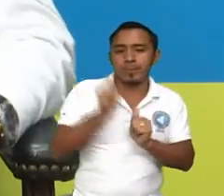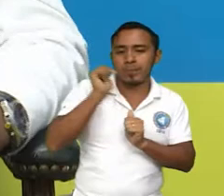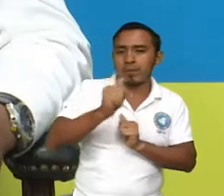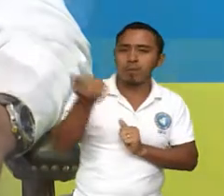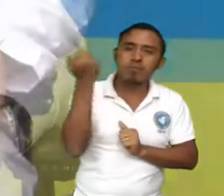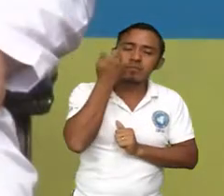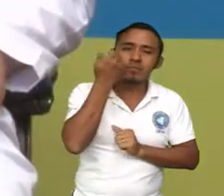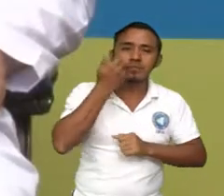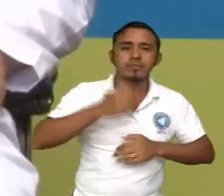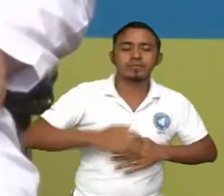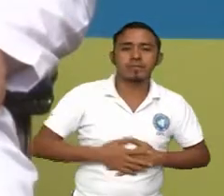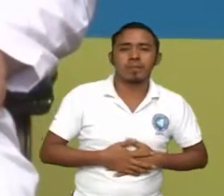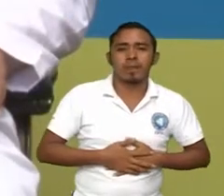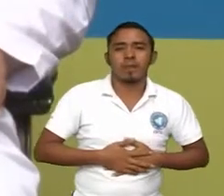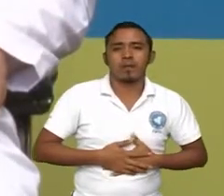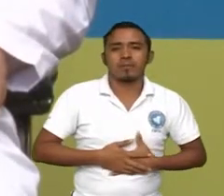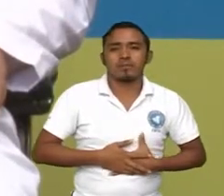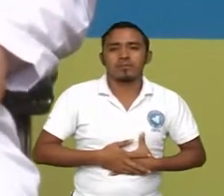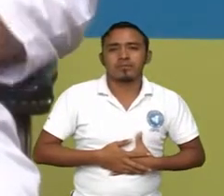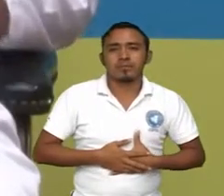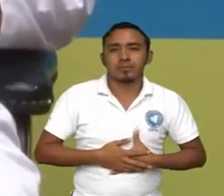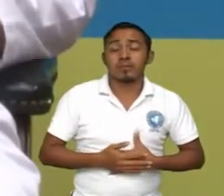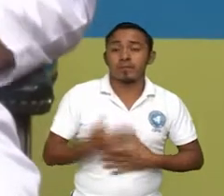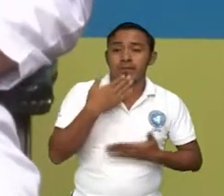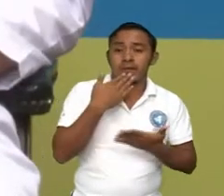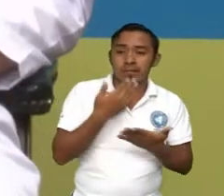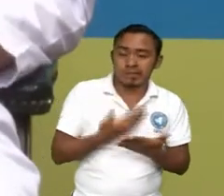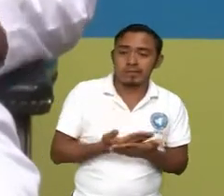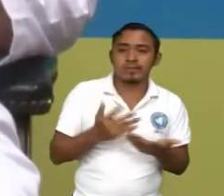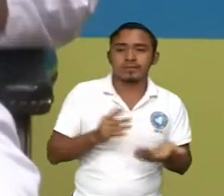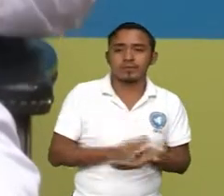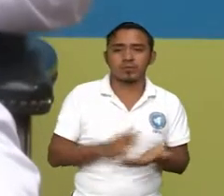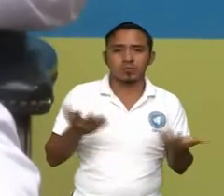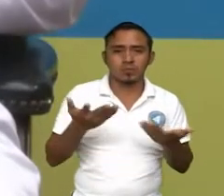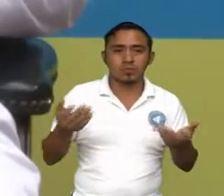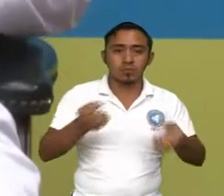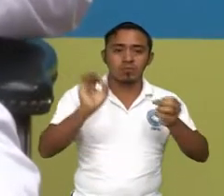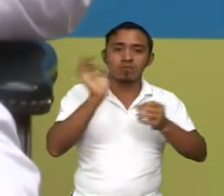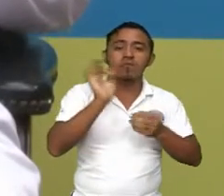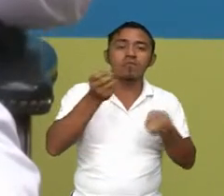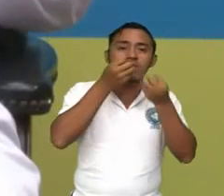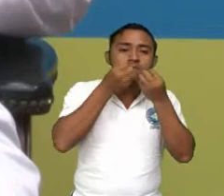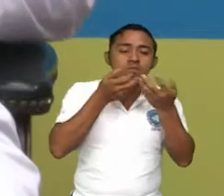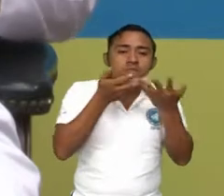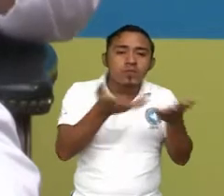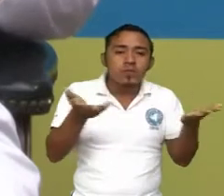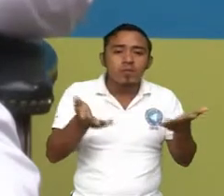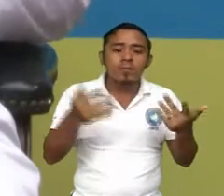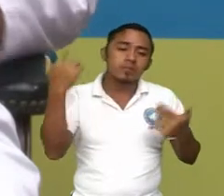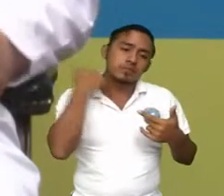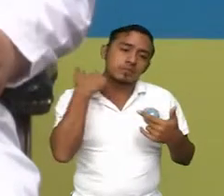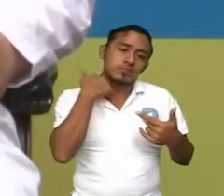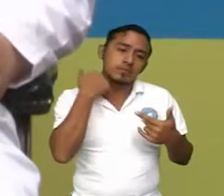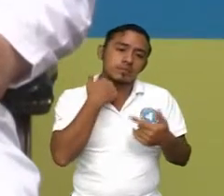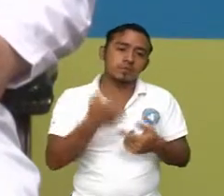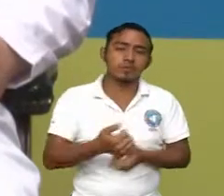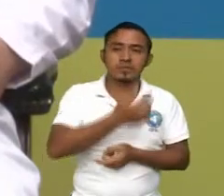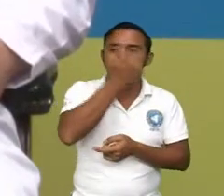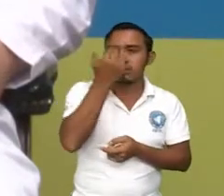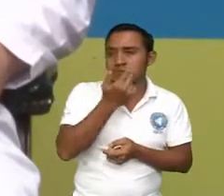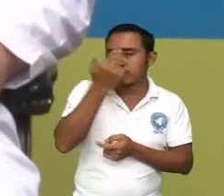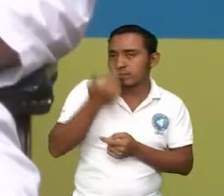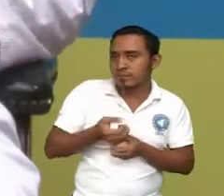fíjate que gracias a los nuevos avances también a la parte informativa que pues que nosotros damos con con